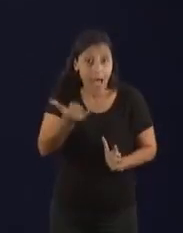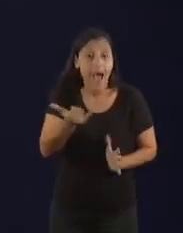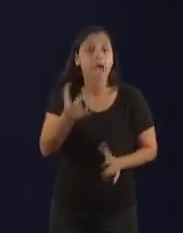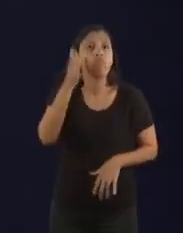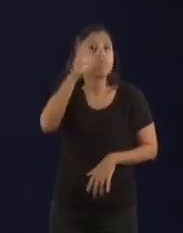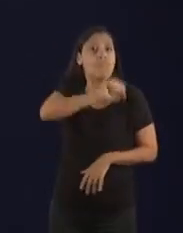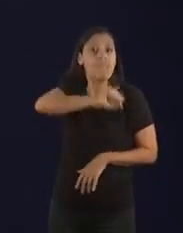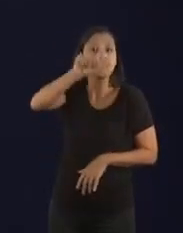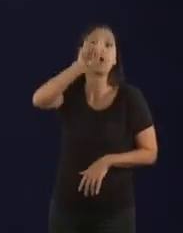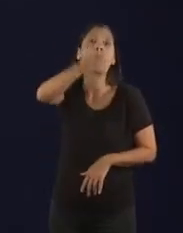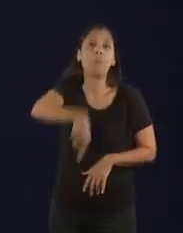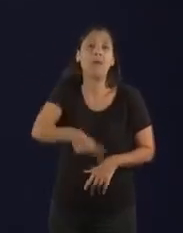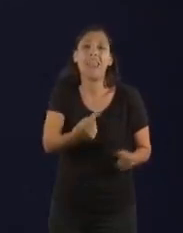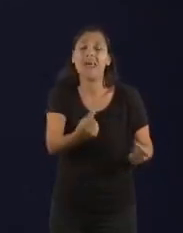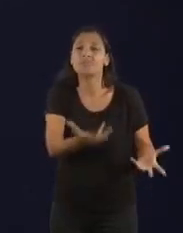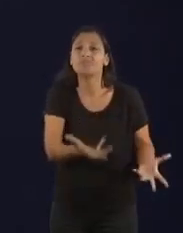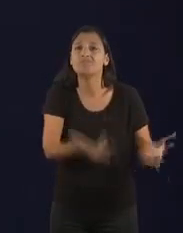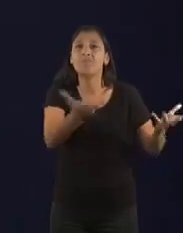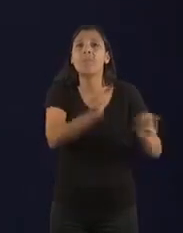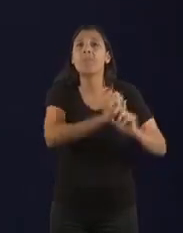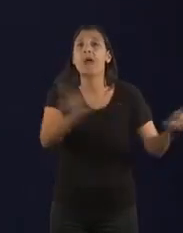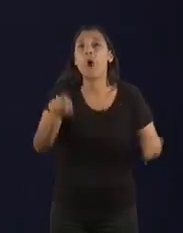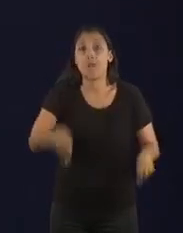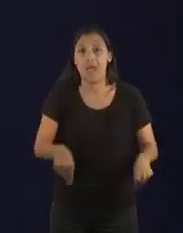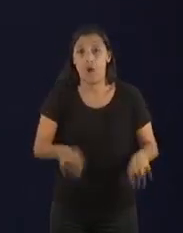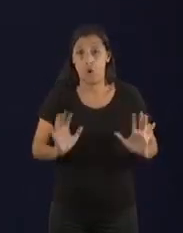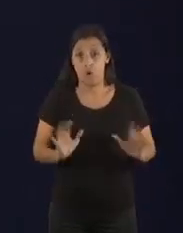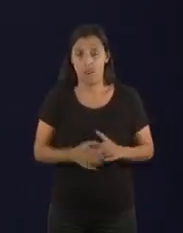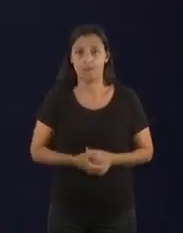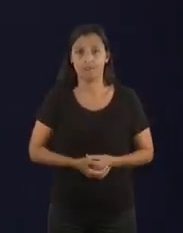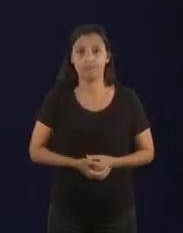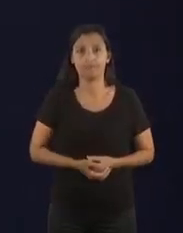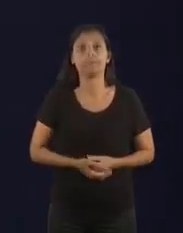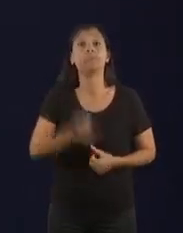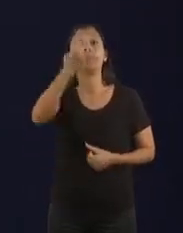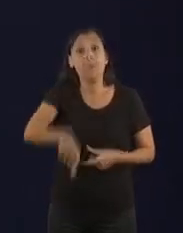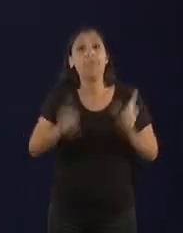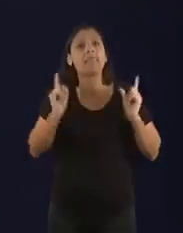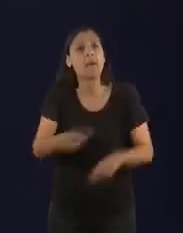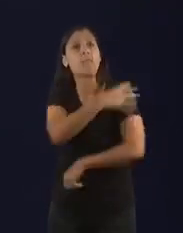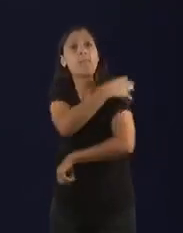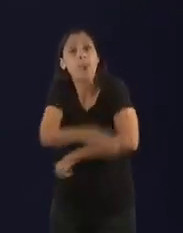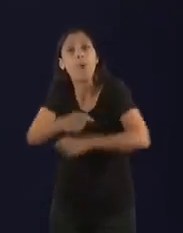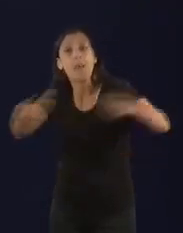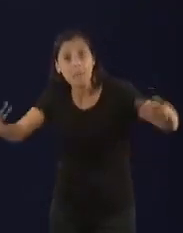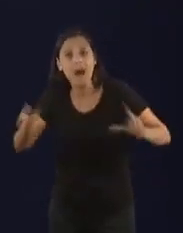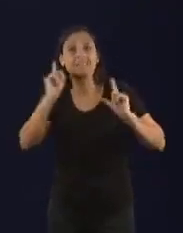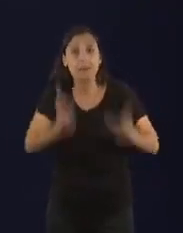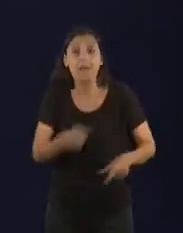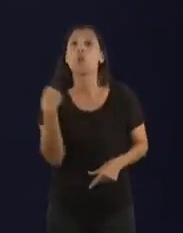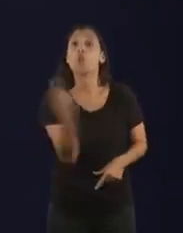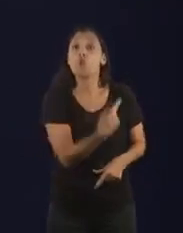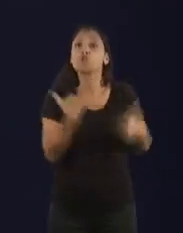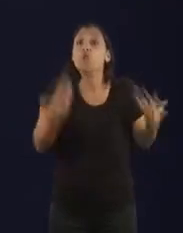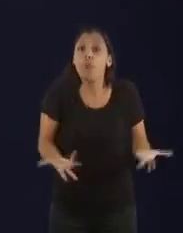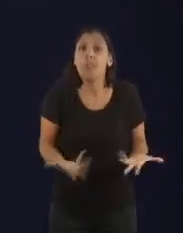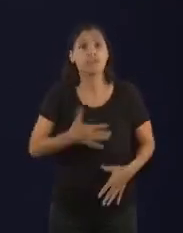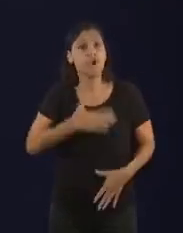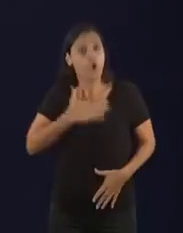aumento muchísimo más dramático de la pobreza y la indigencia Así que satisfechos con este